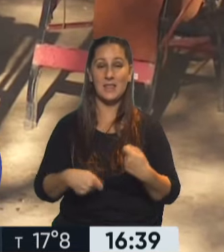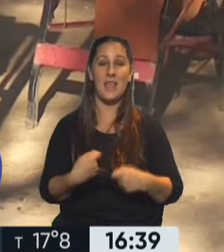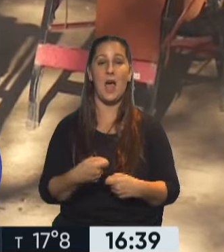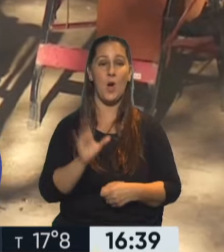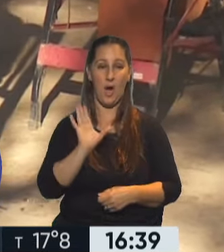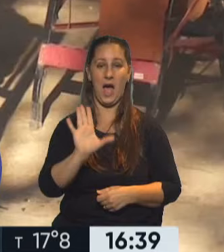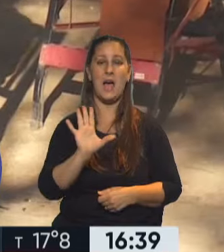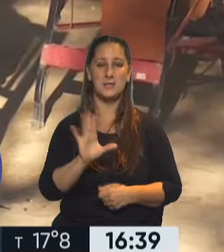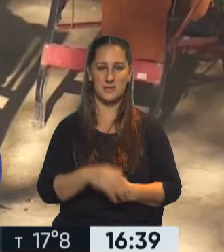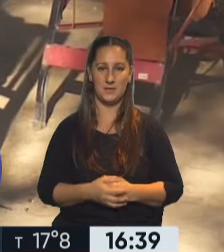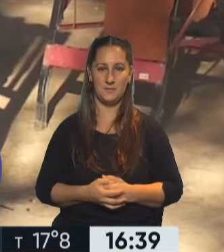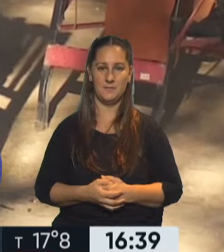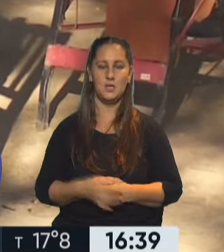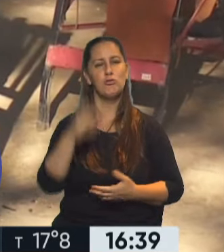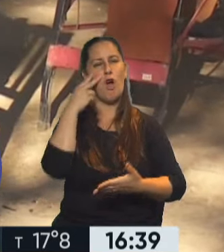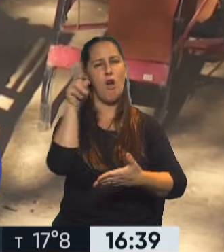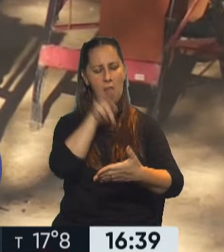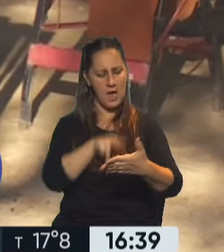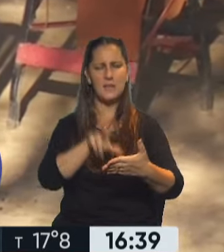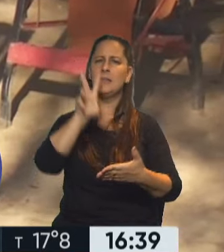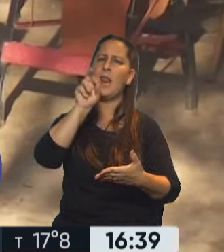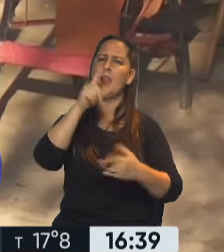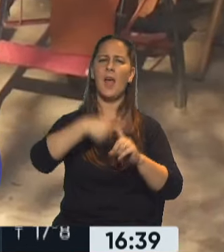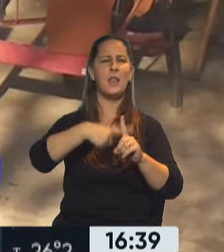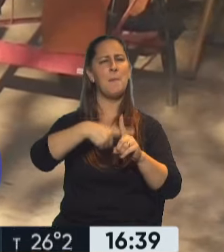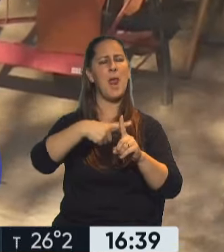Estero. Y eso que leí, iba a ser como 30,